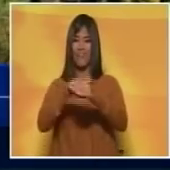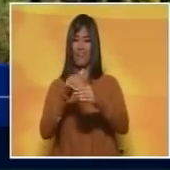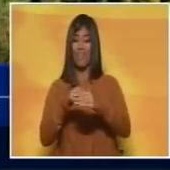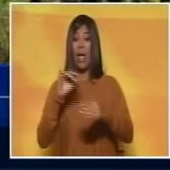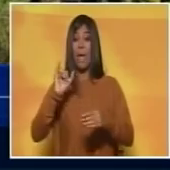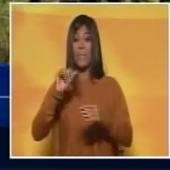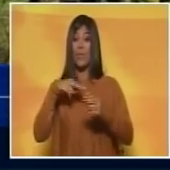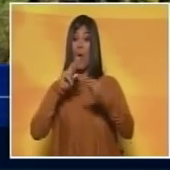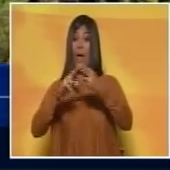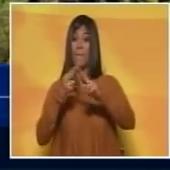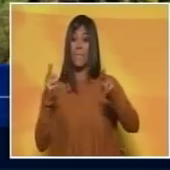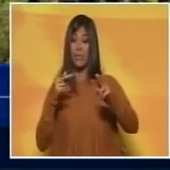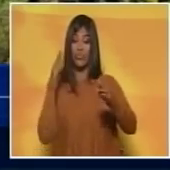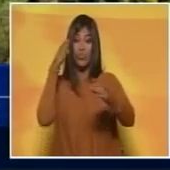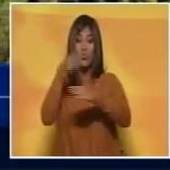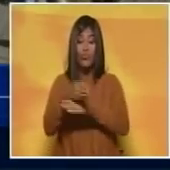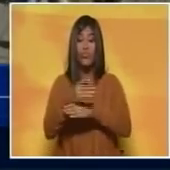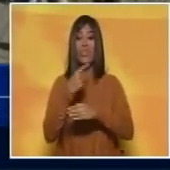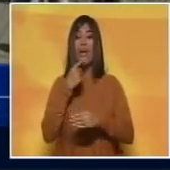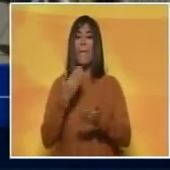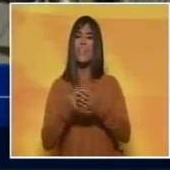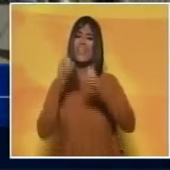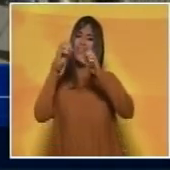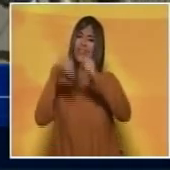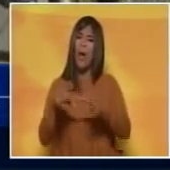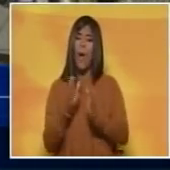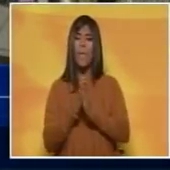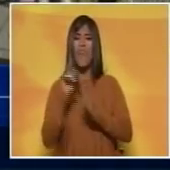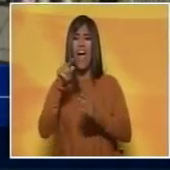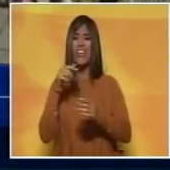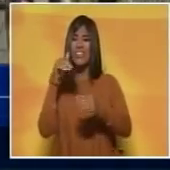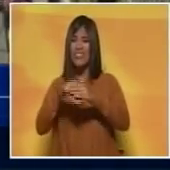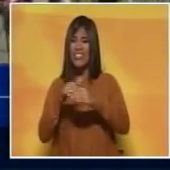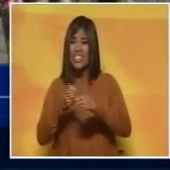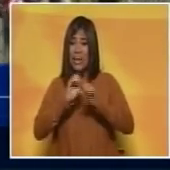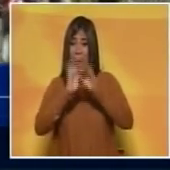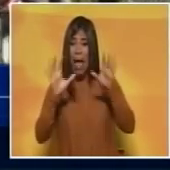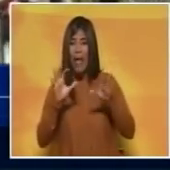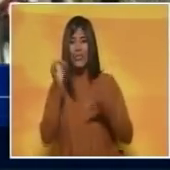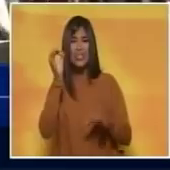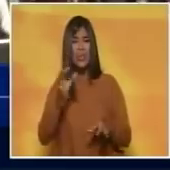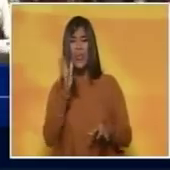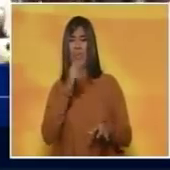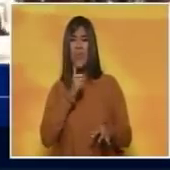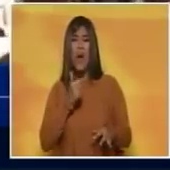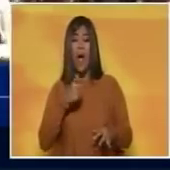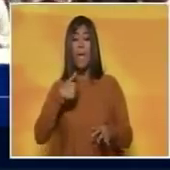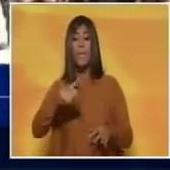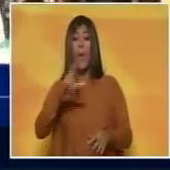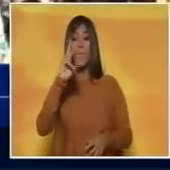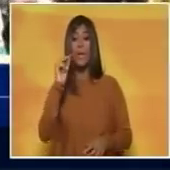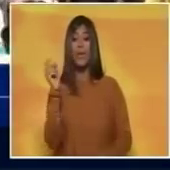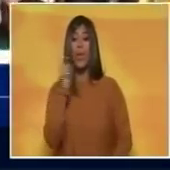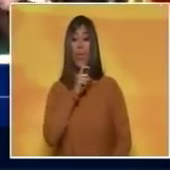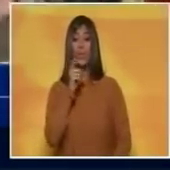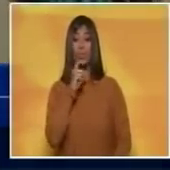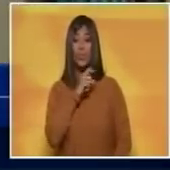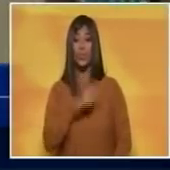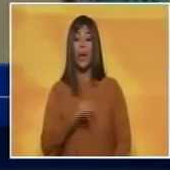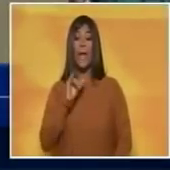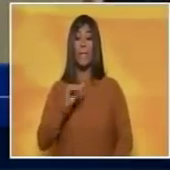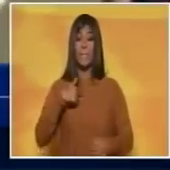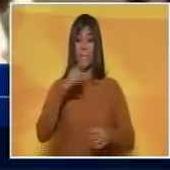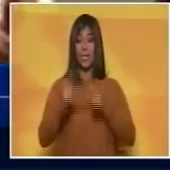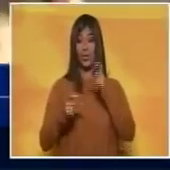pedir la renuncia de sus vocales al considerar que no garantizan unas elecciones limpias el próximo 20 de octubre. Los